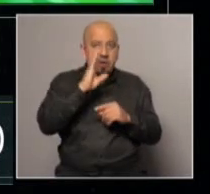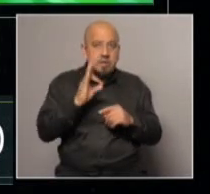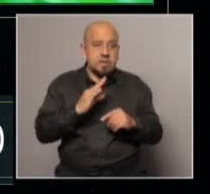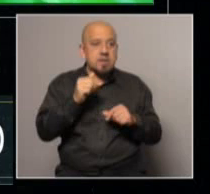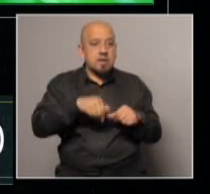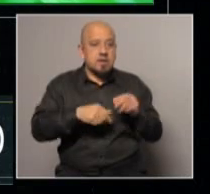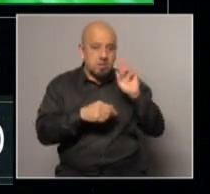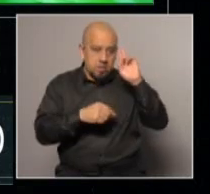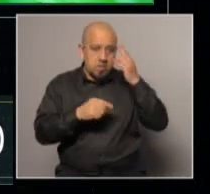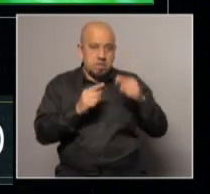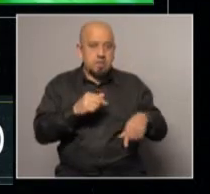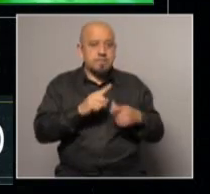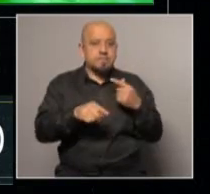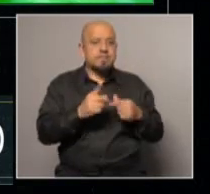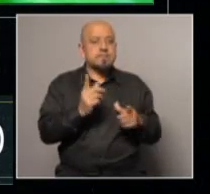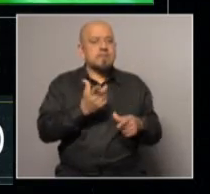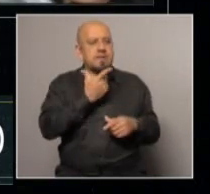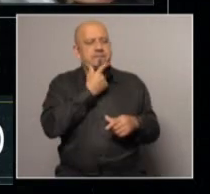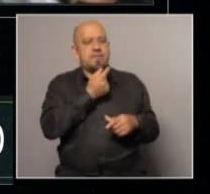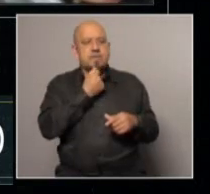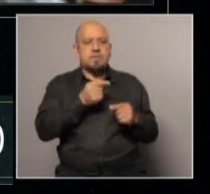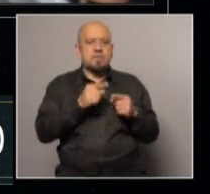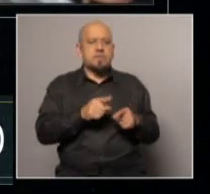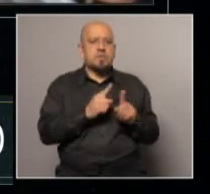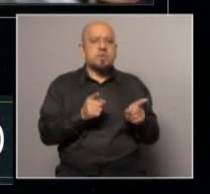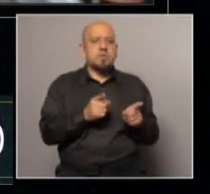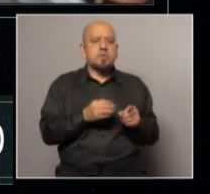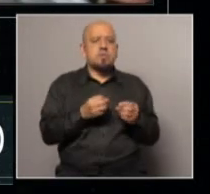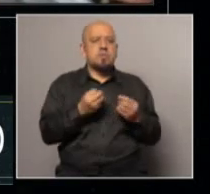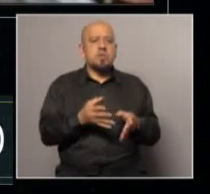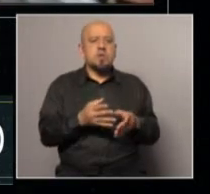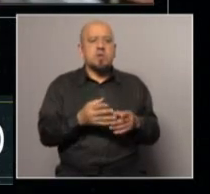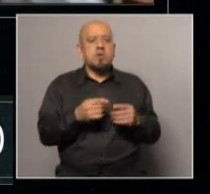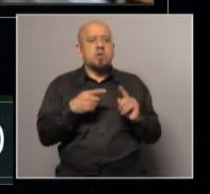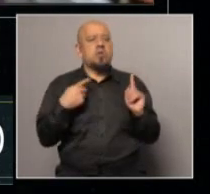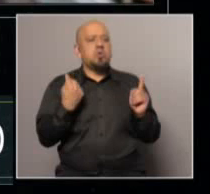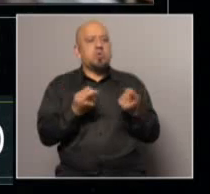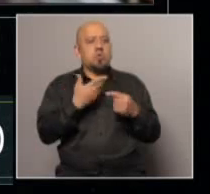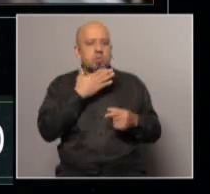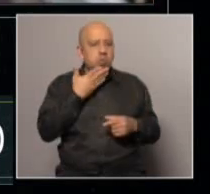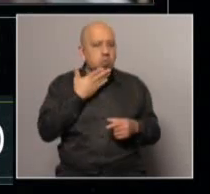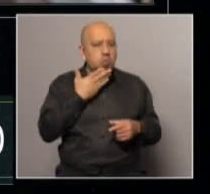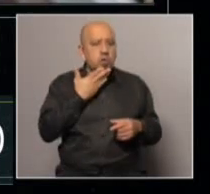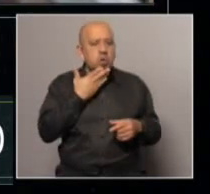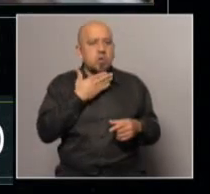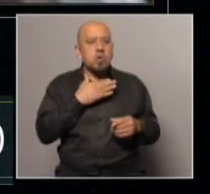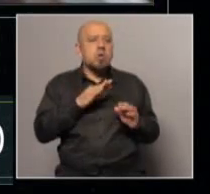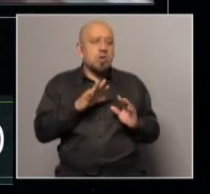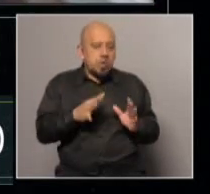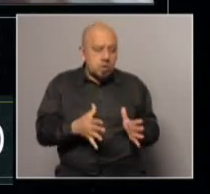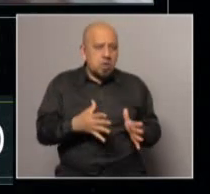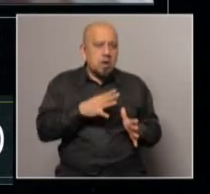no se puedan atar tan fácil esas cosas. Me parece que hay que... Porque si no ponemos bajo sospecha a todo el mundo. Yo no digo que no haya que